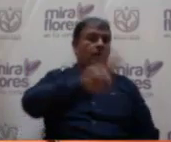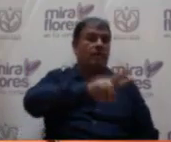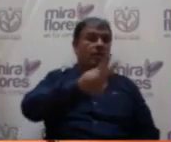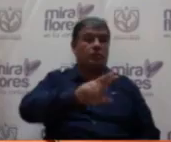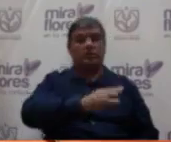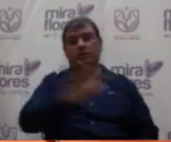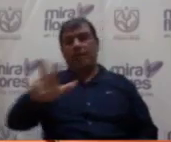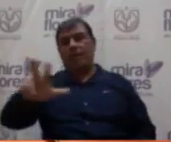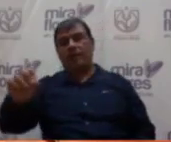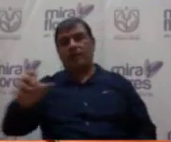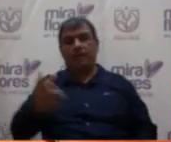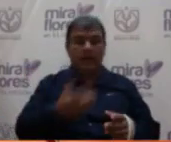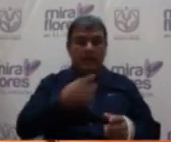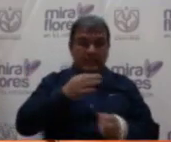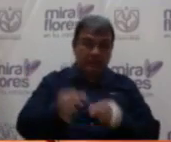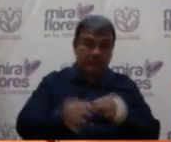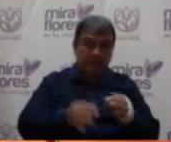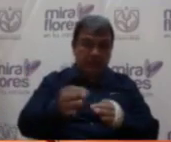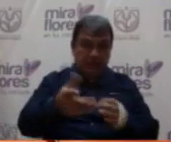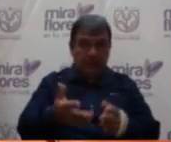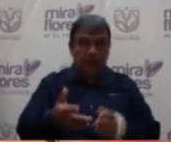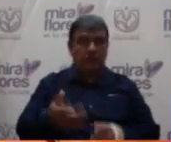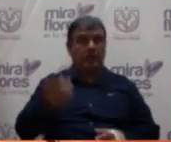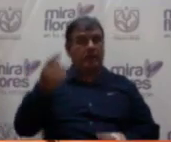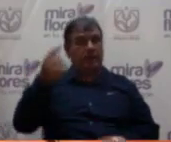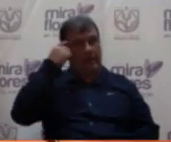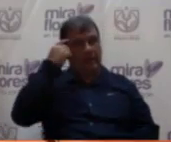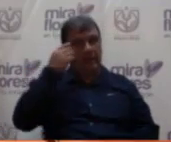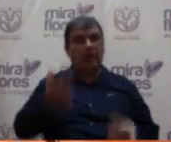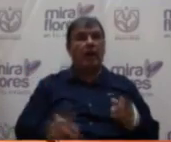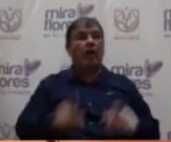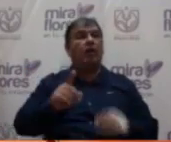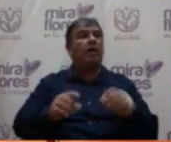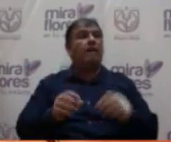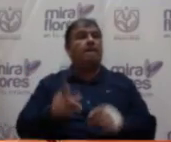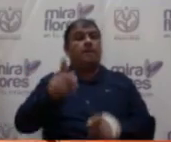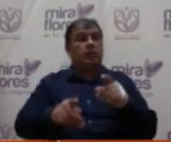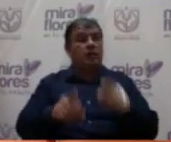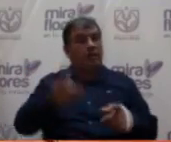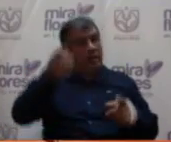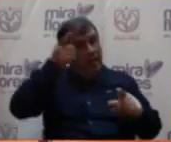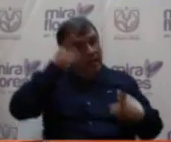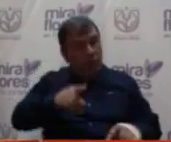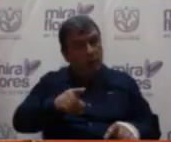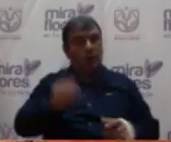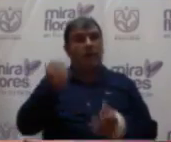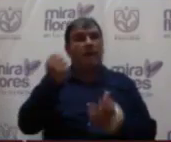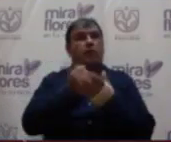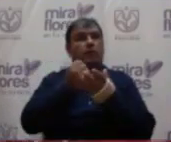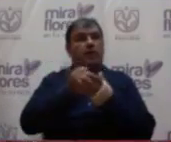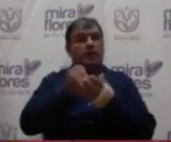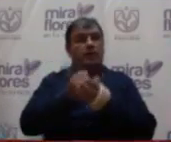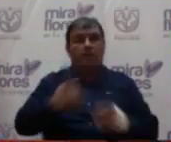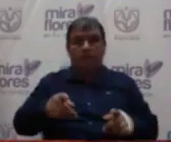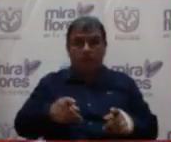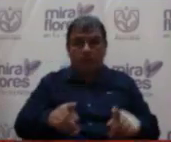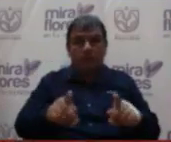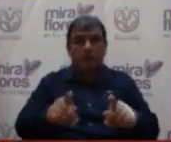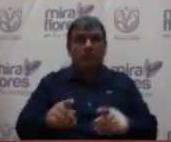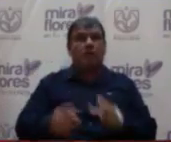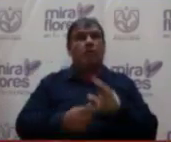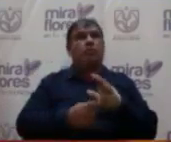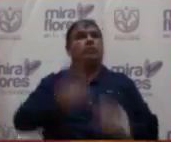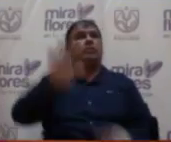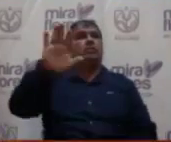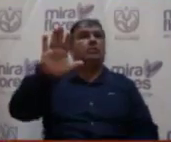30. Eso para que ustedes puedan formar su voto. Aquellos miembros del Consejo que estén a favor de aprobar esta autorización, si no se expresarlo en señal